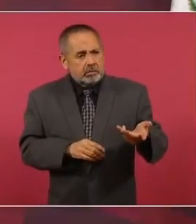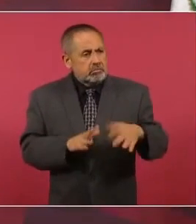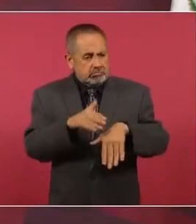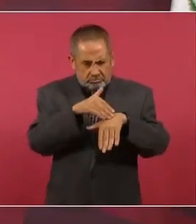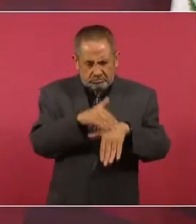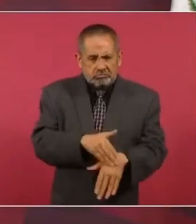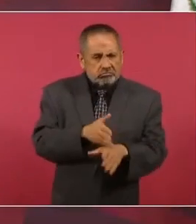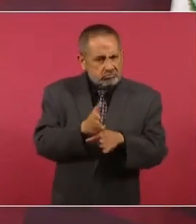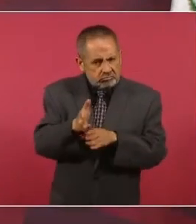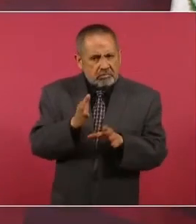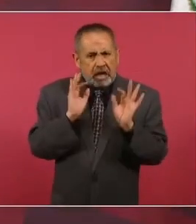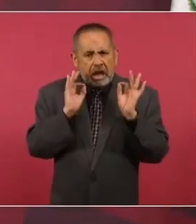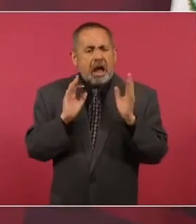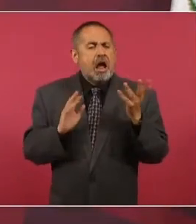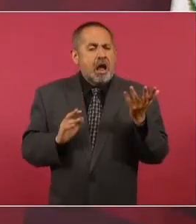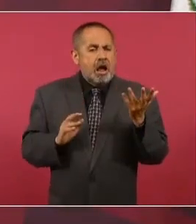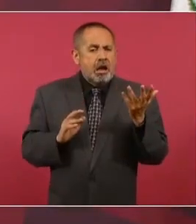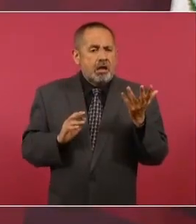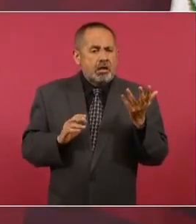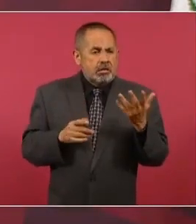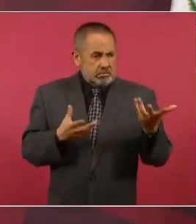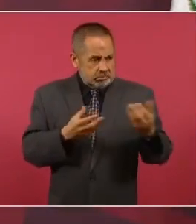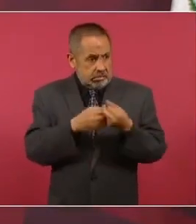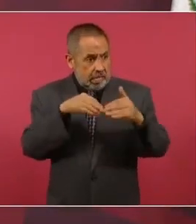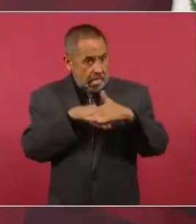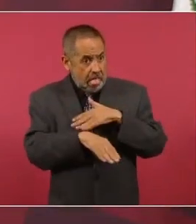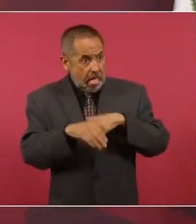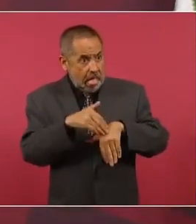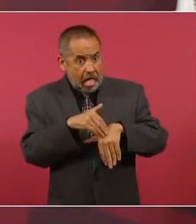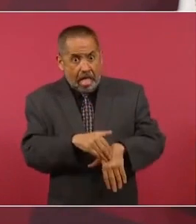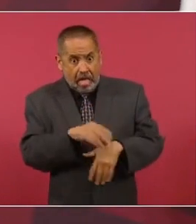alíñense a la DEA,